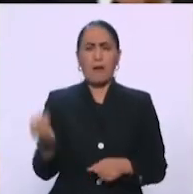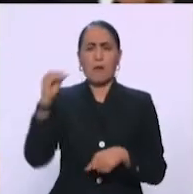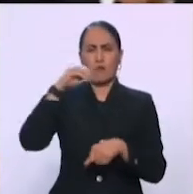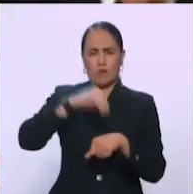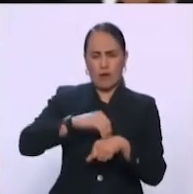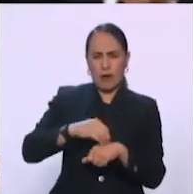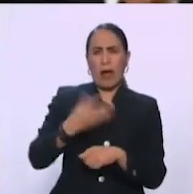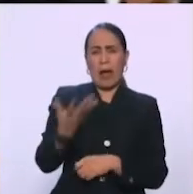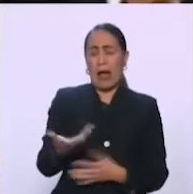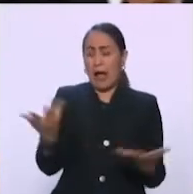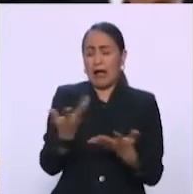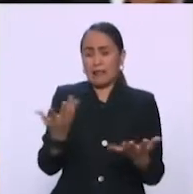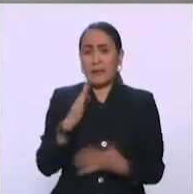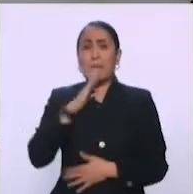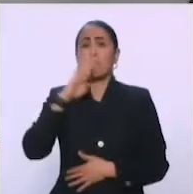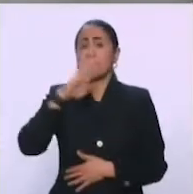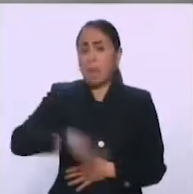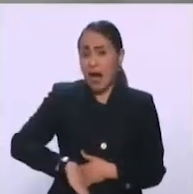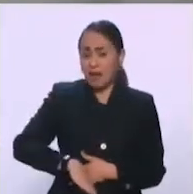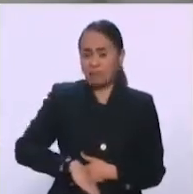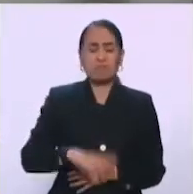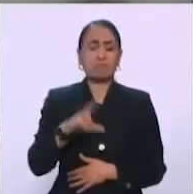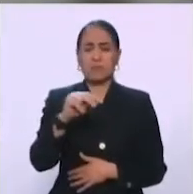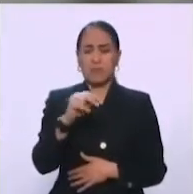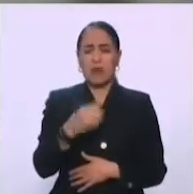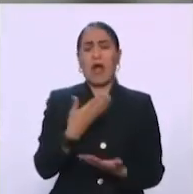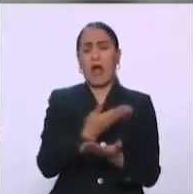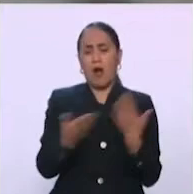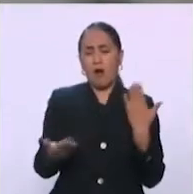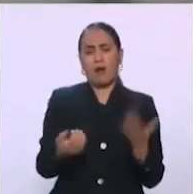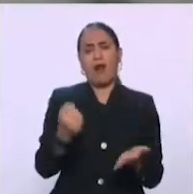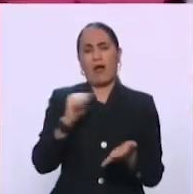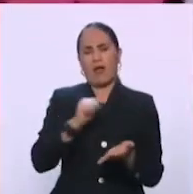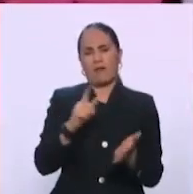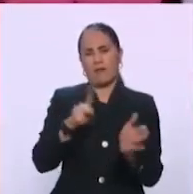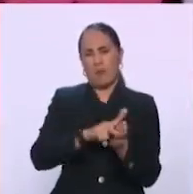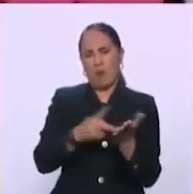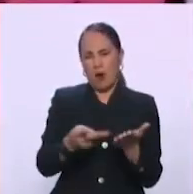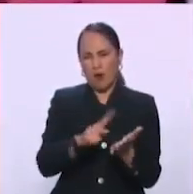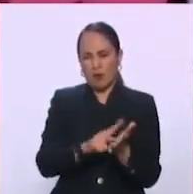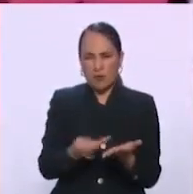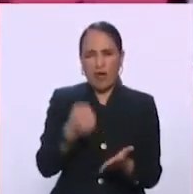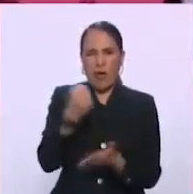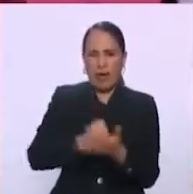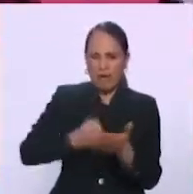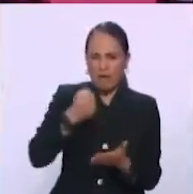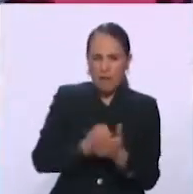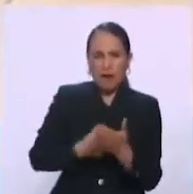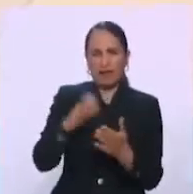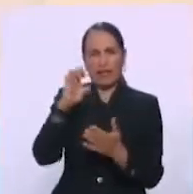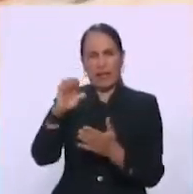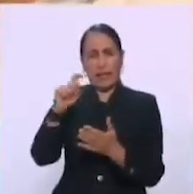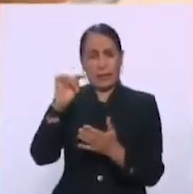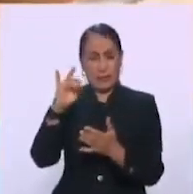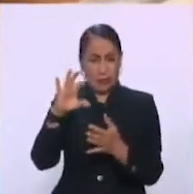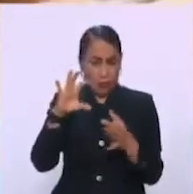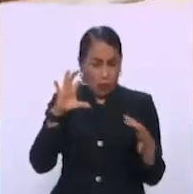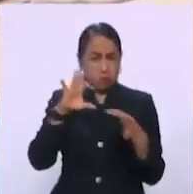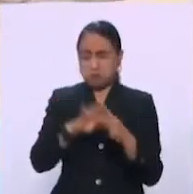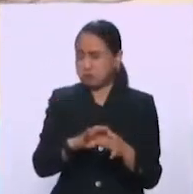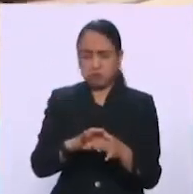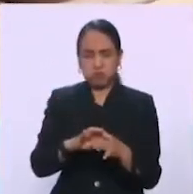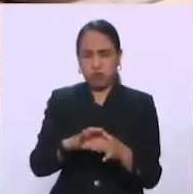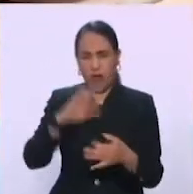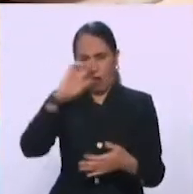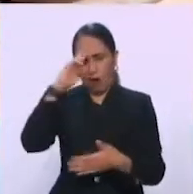las cosas. Se les está forzando a hacer un periodismo completamente antiético, un periodismo